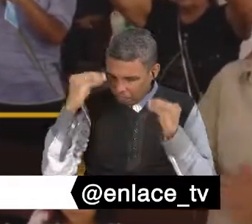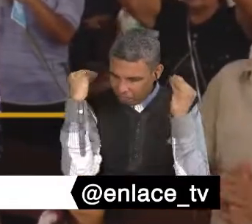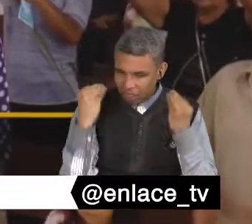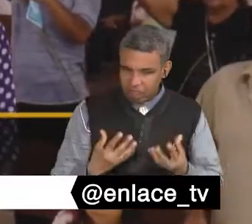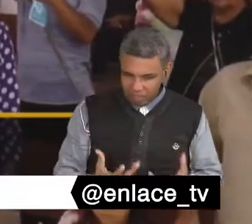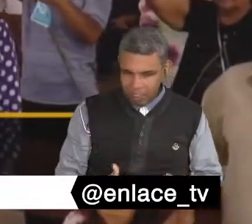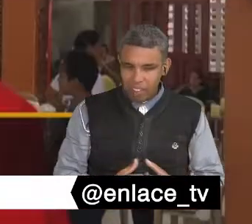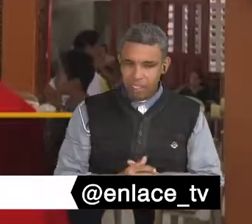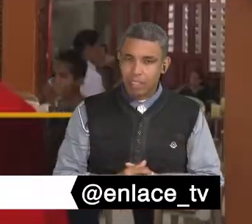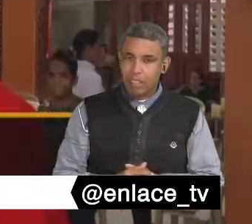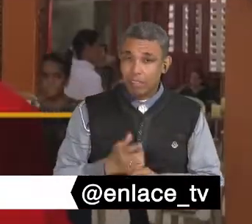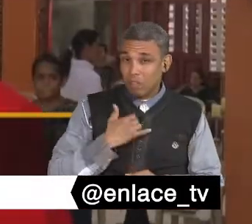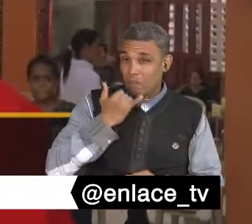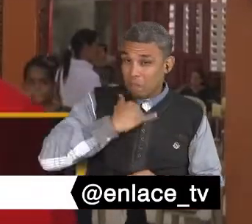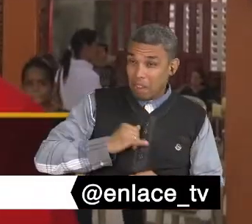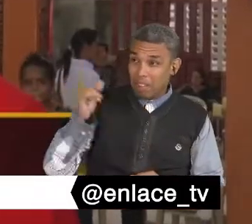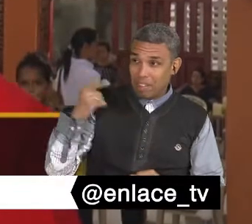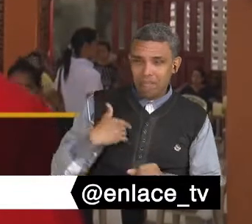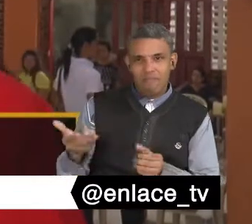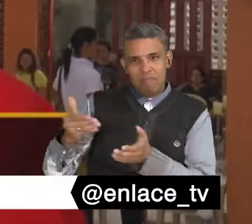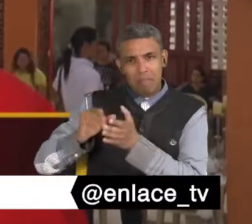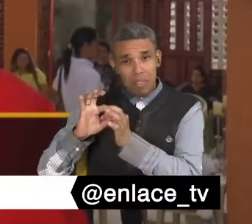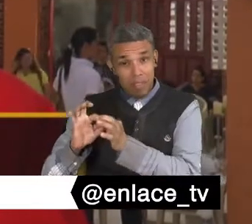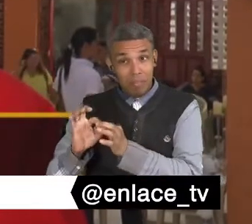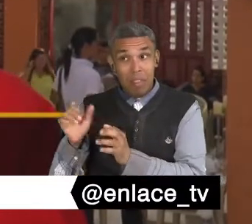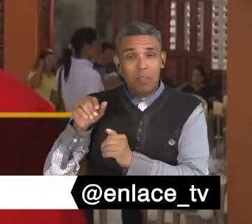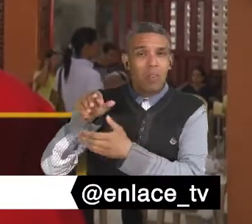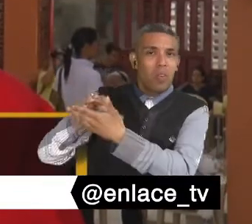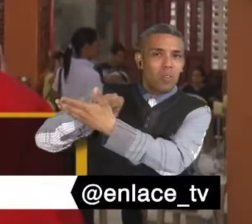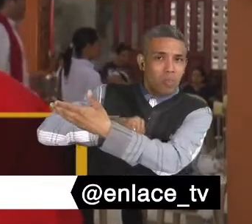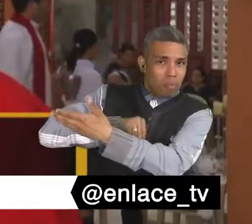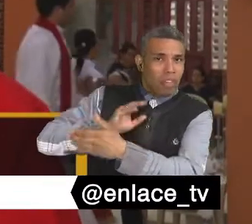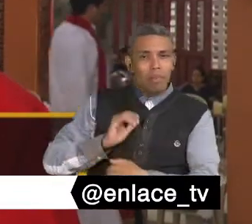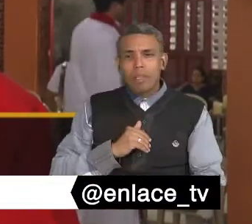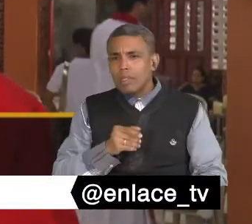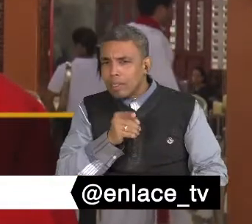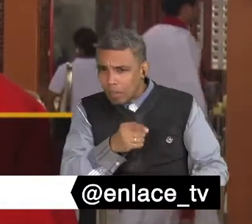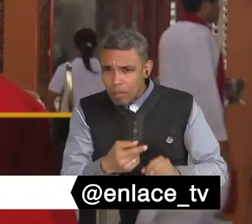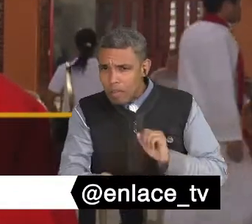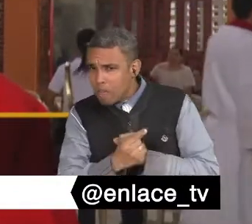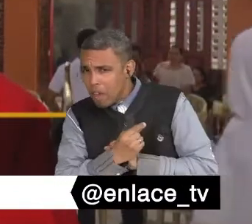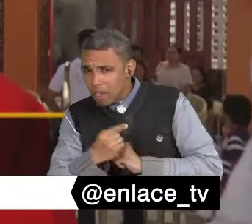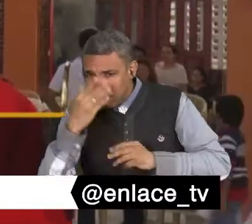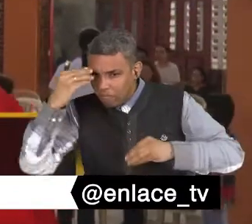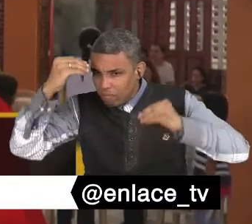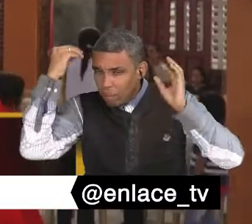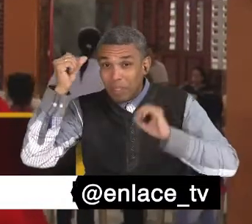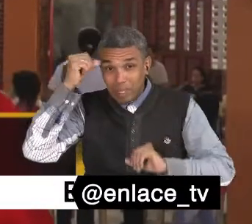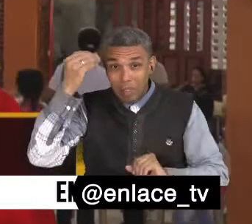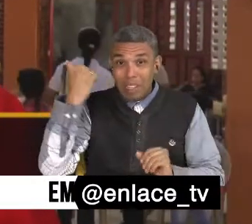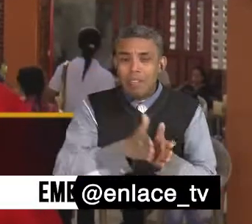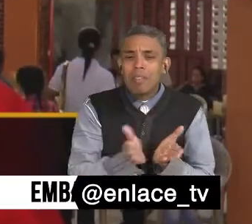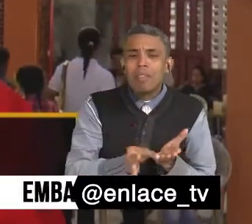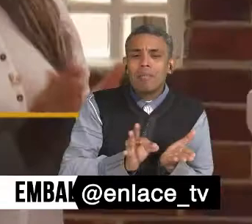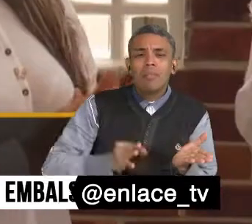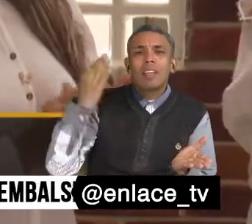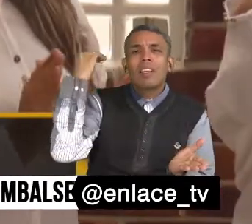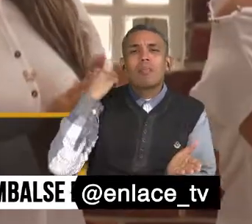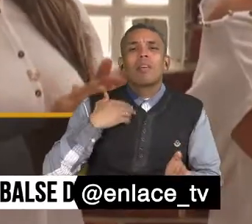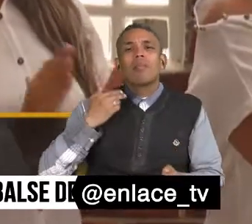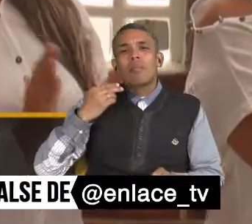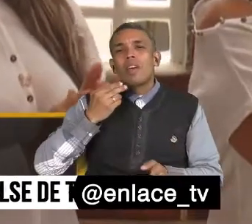también misericordiosos con los demás. La entrada de Jesús en un pollino, en un asno, es un signo de humildad.